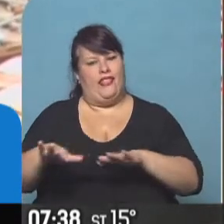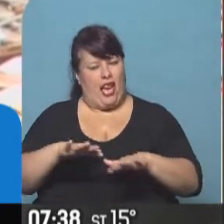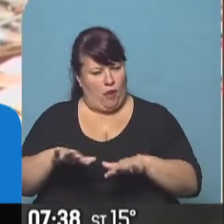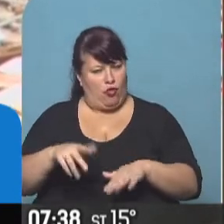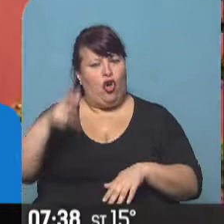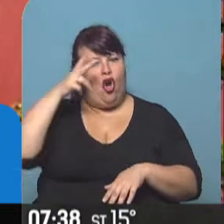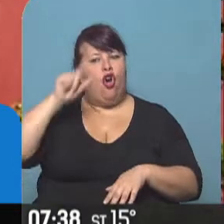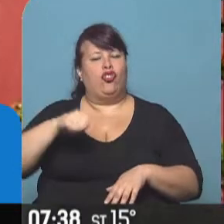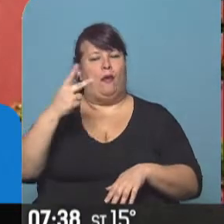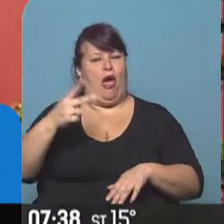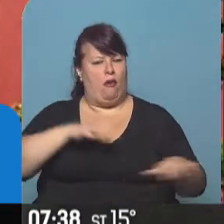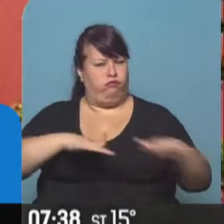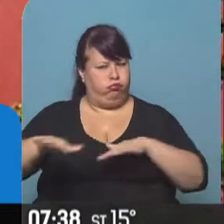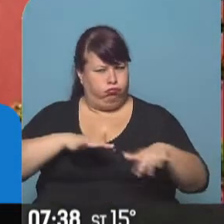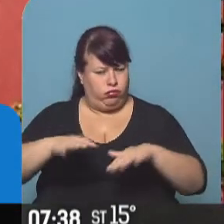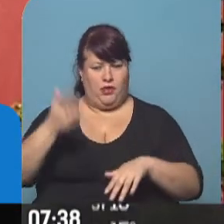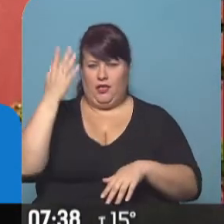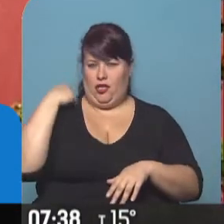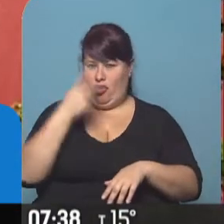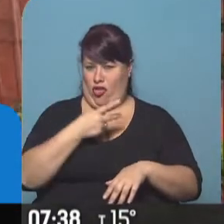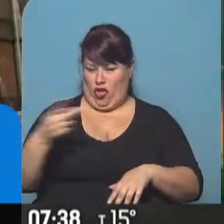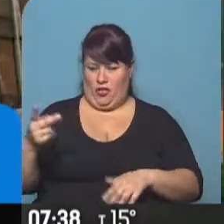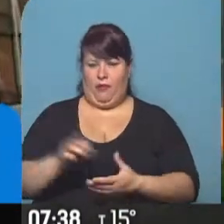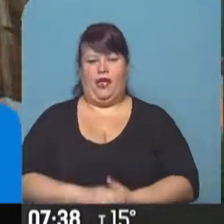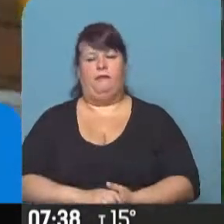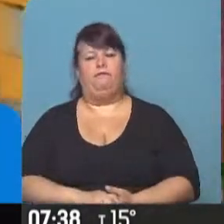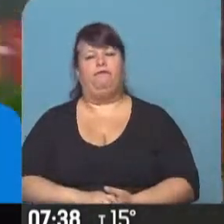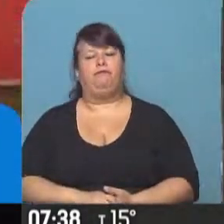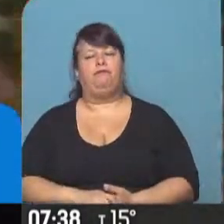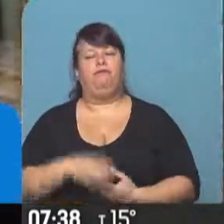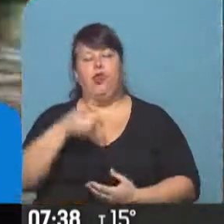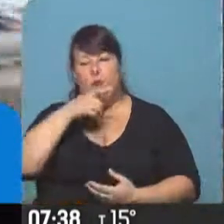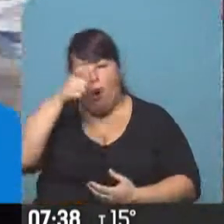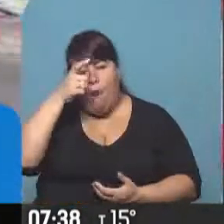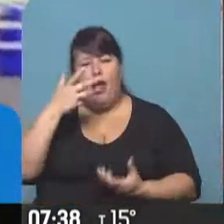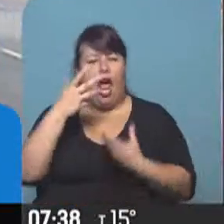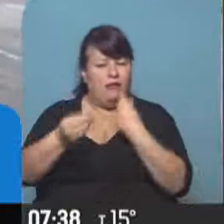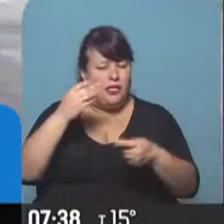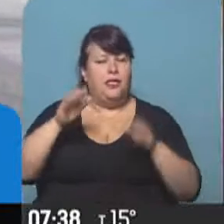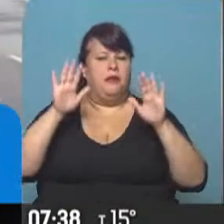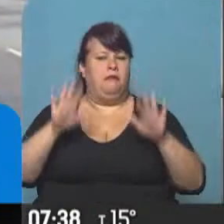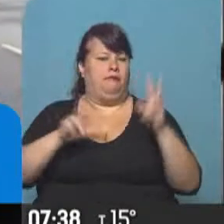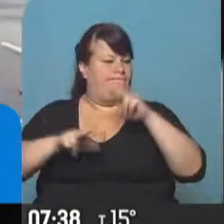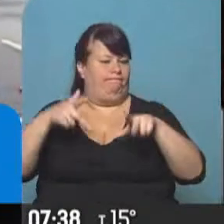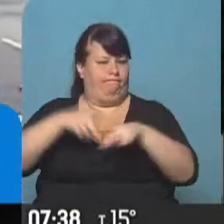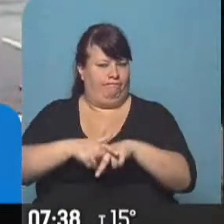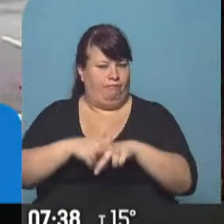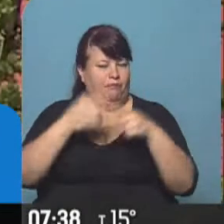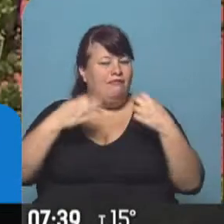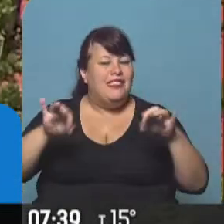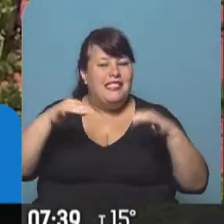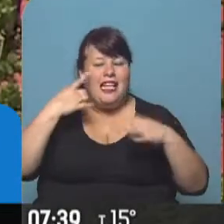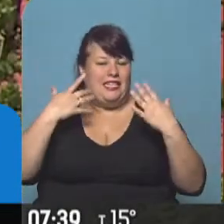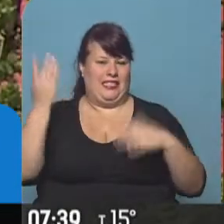de 8,2 de magnitud de hace 2 semanas. Los rescatistas habían paralizado las búsquedas de sobrevivientes